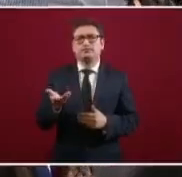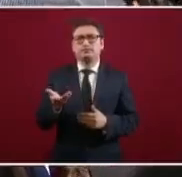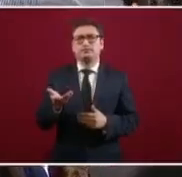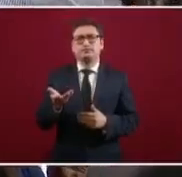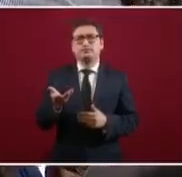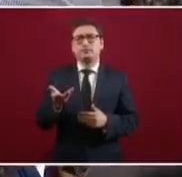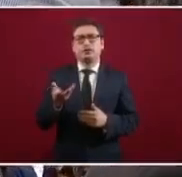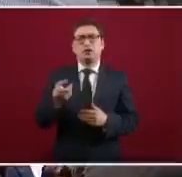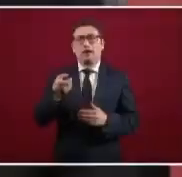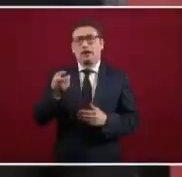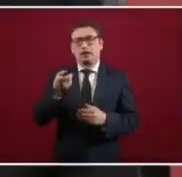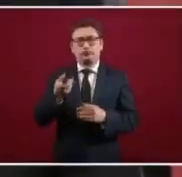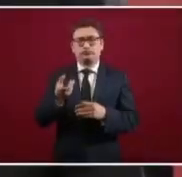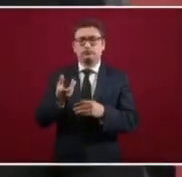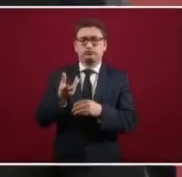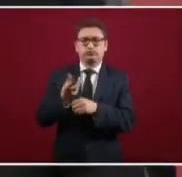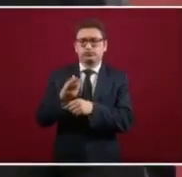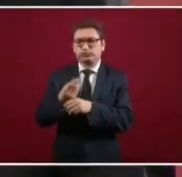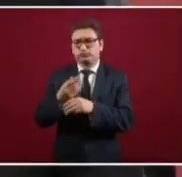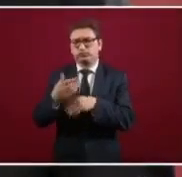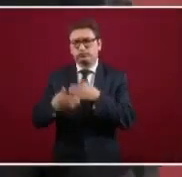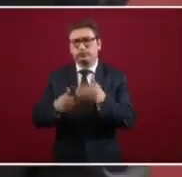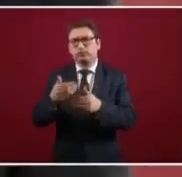establecer un mago